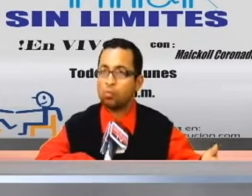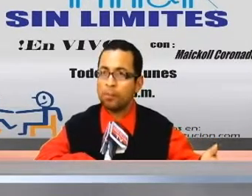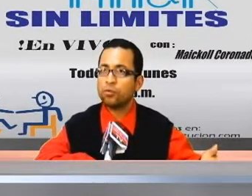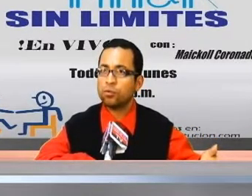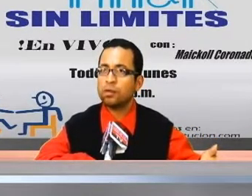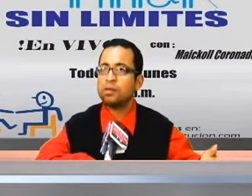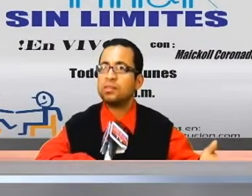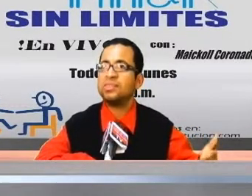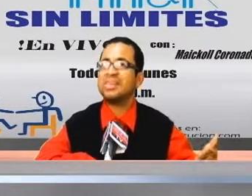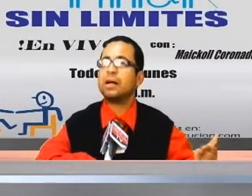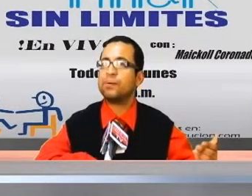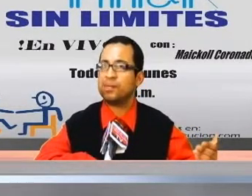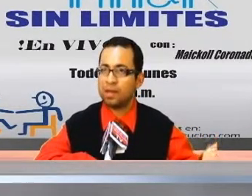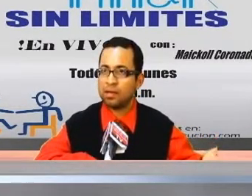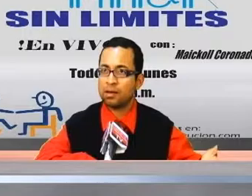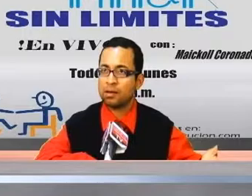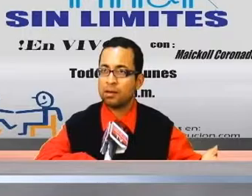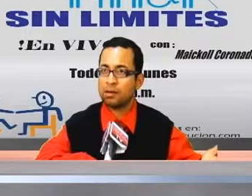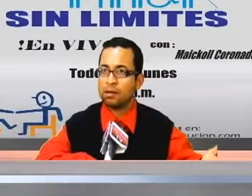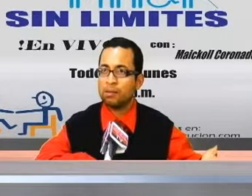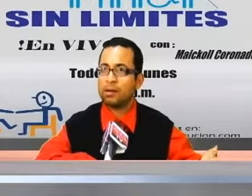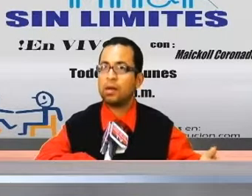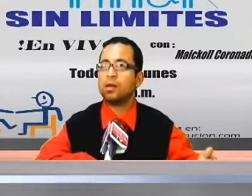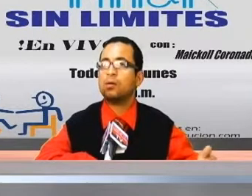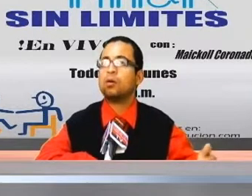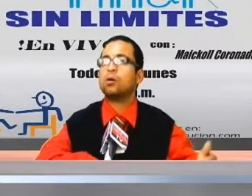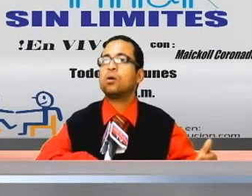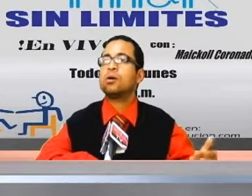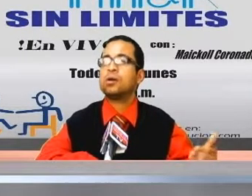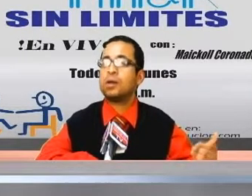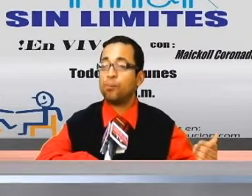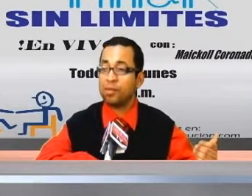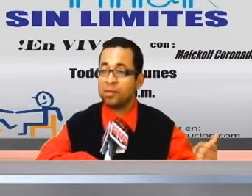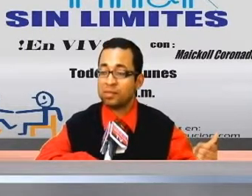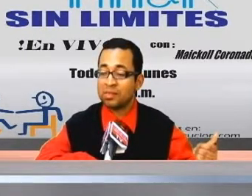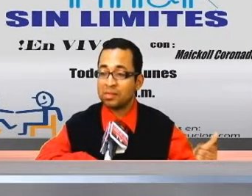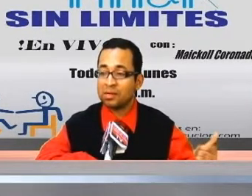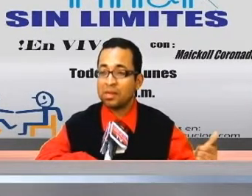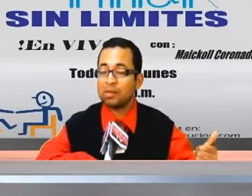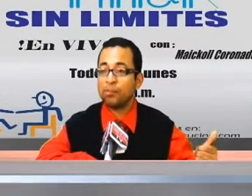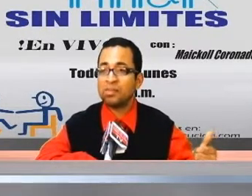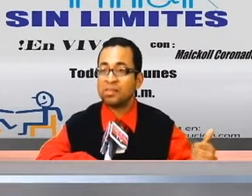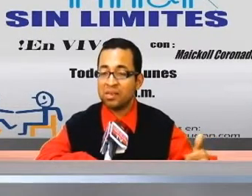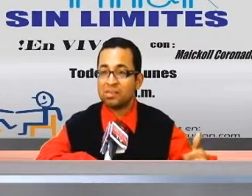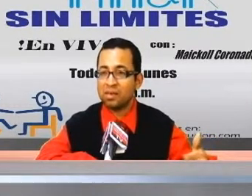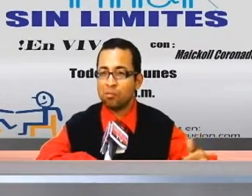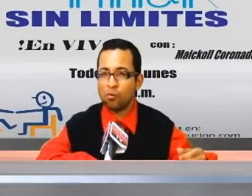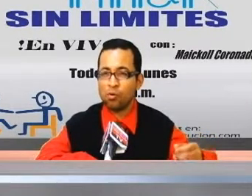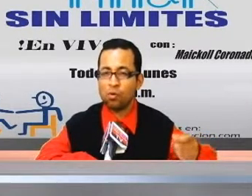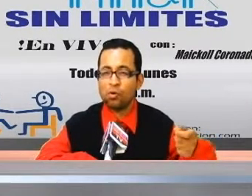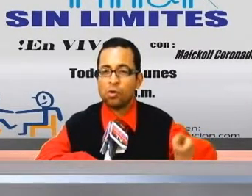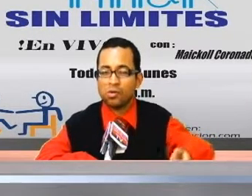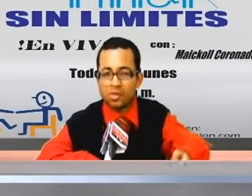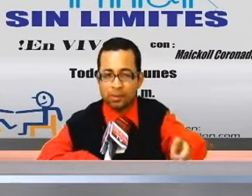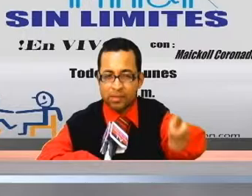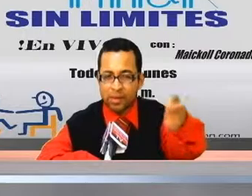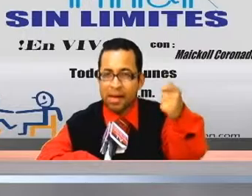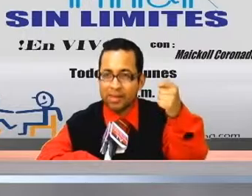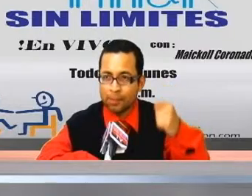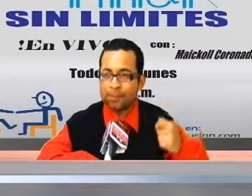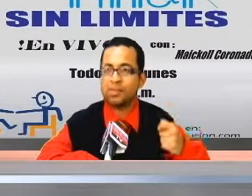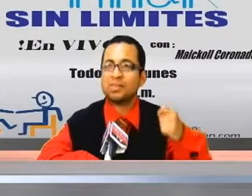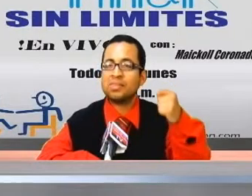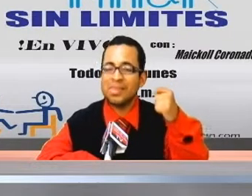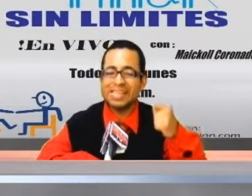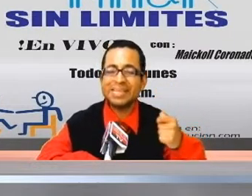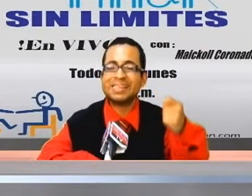una persona discapacitada que puedan sentir que se puedan sentirse un poco sensibilizadas al